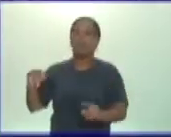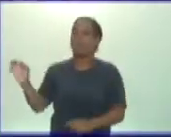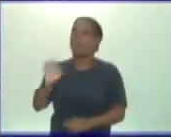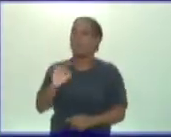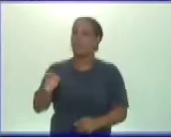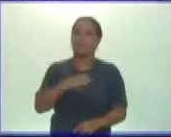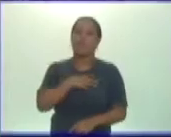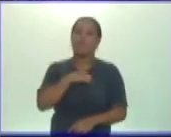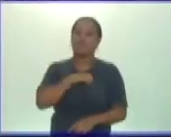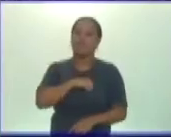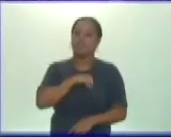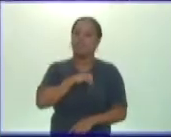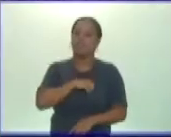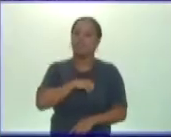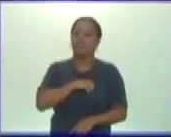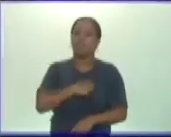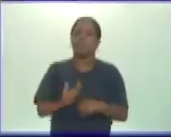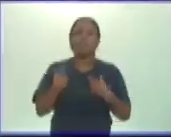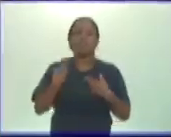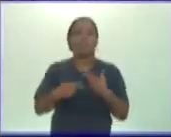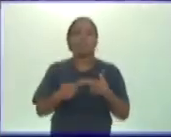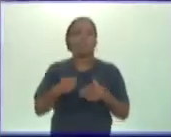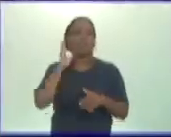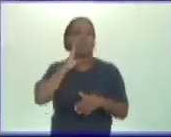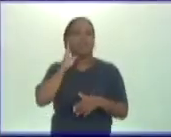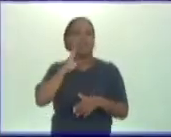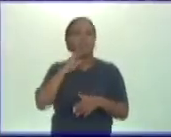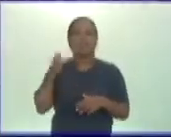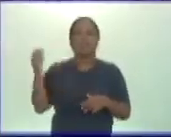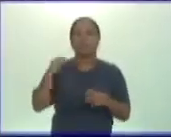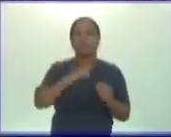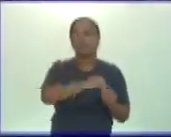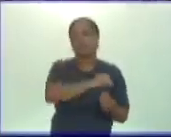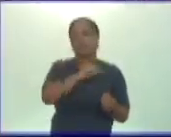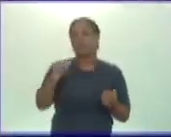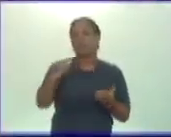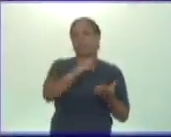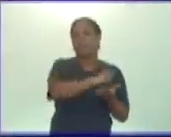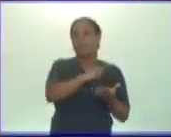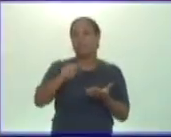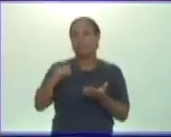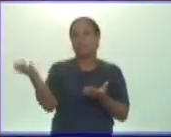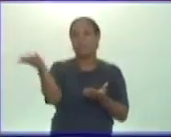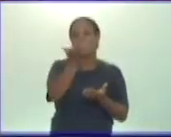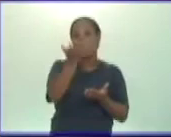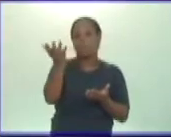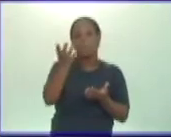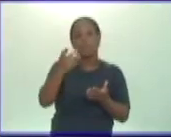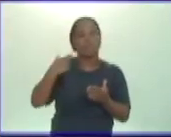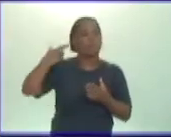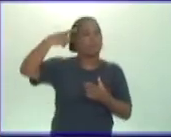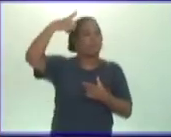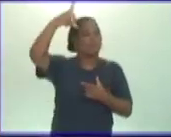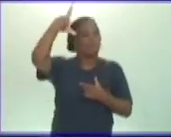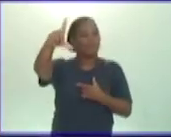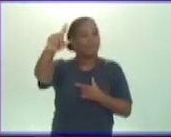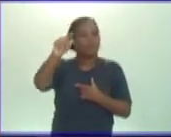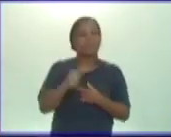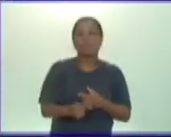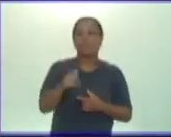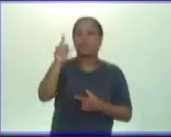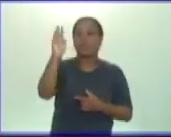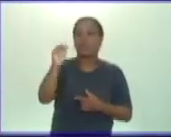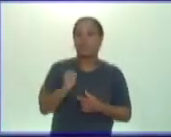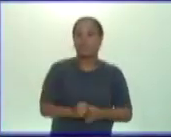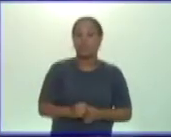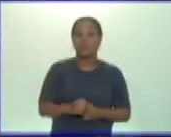de la contaminación que es transportada por el viento a cientos de kilómetros. La situación actual ya